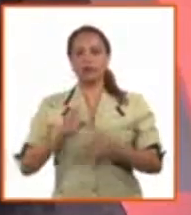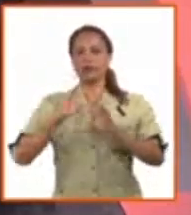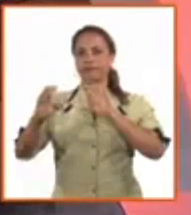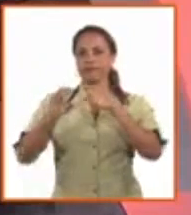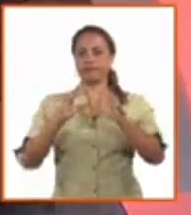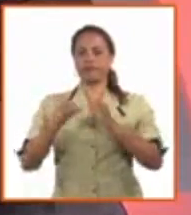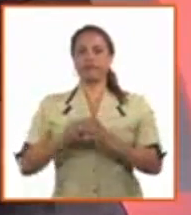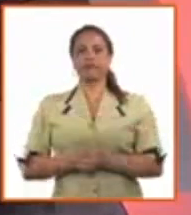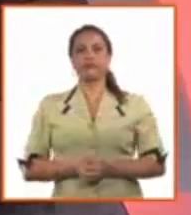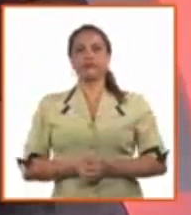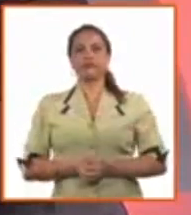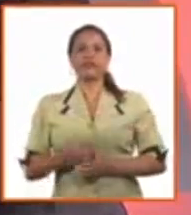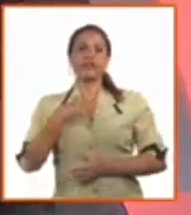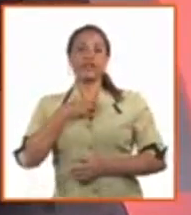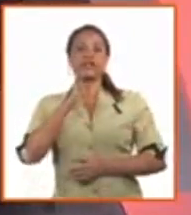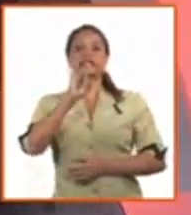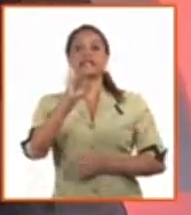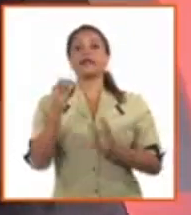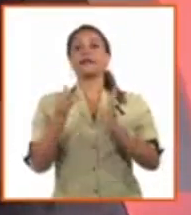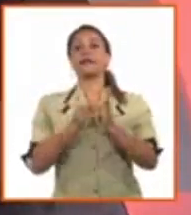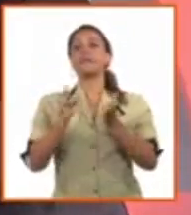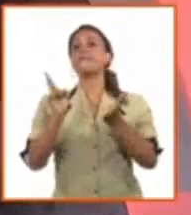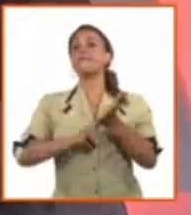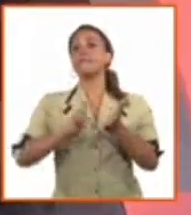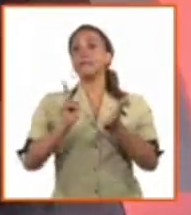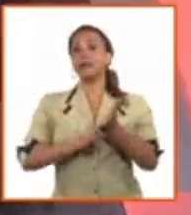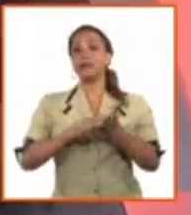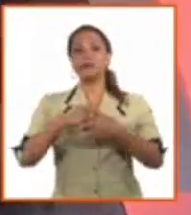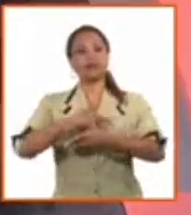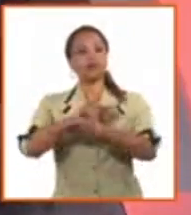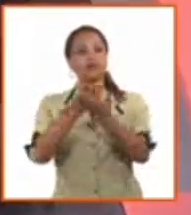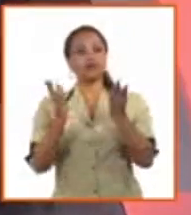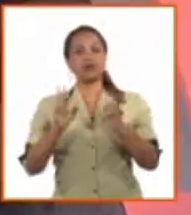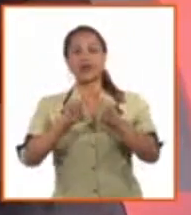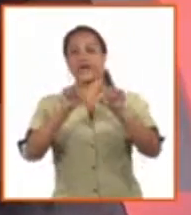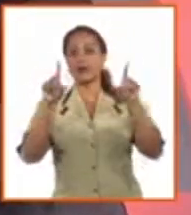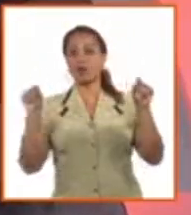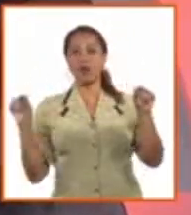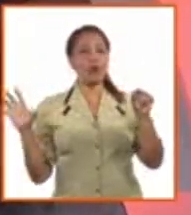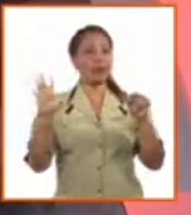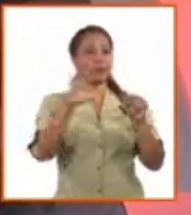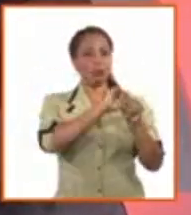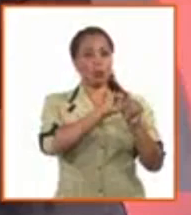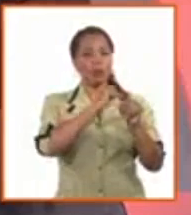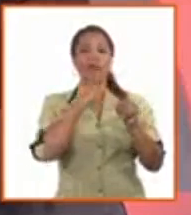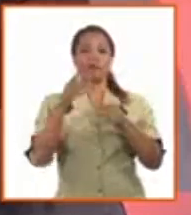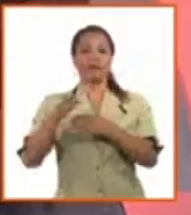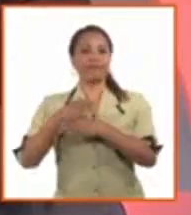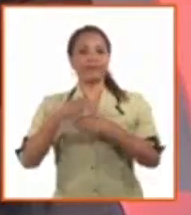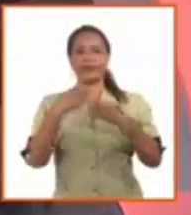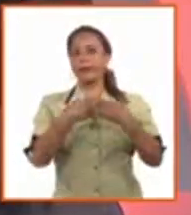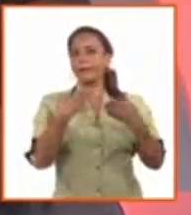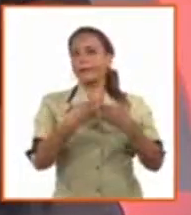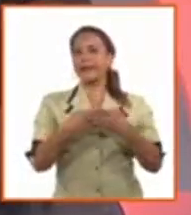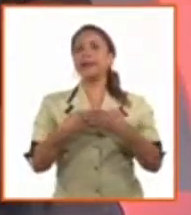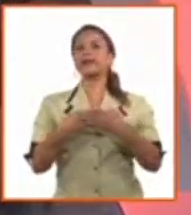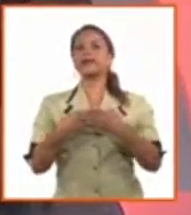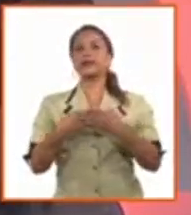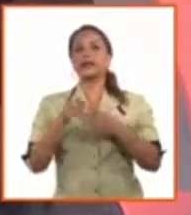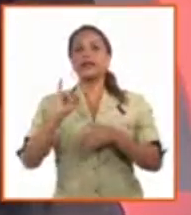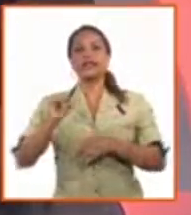y en ese punto lo que se tiene siete mil miembros que están dispersos por todo el país en todas las articulaciones es decir de